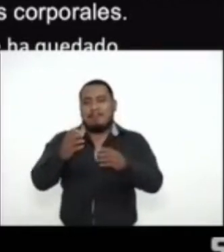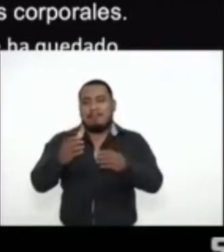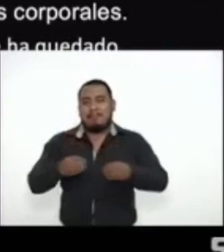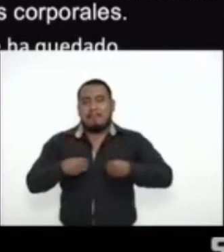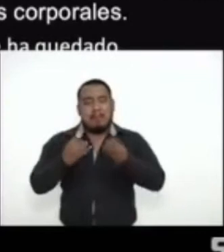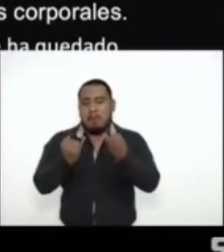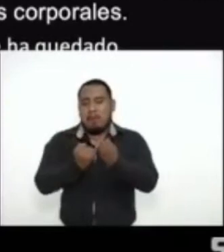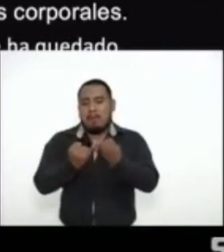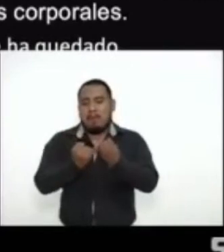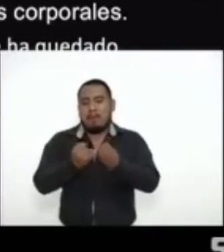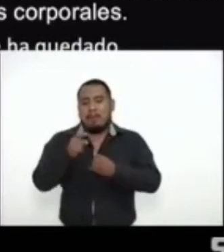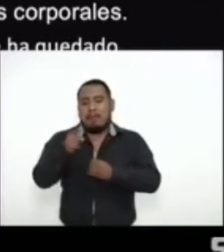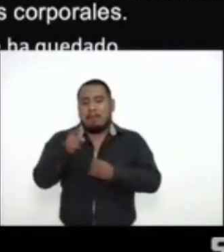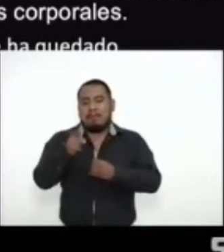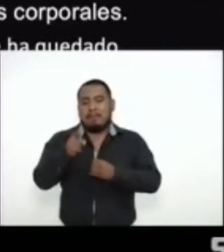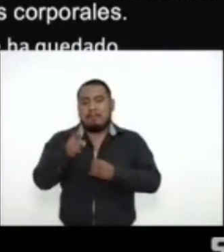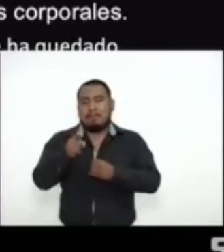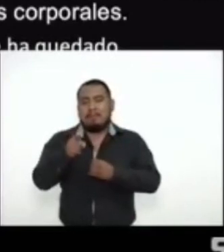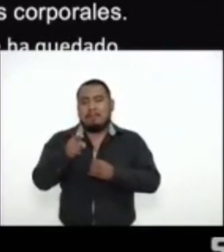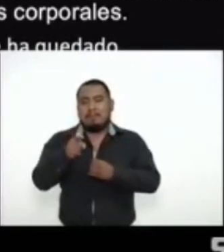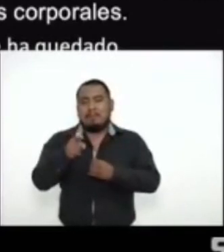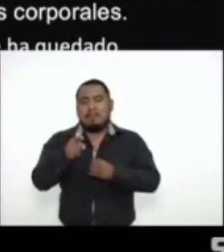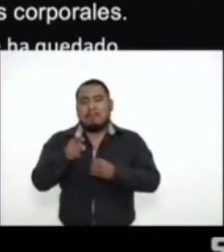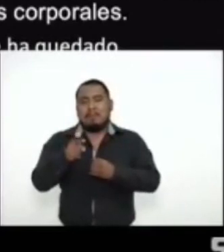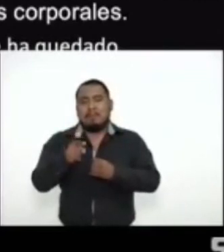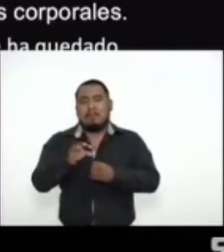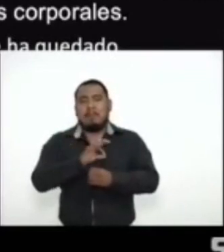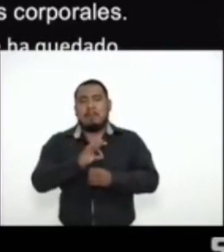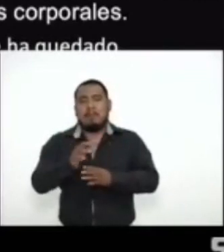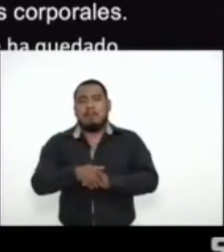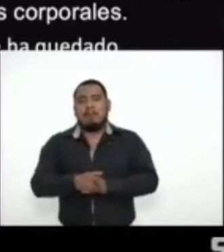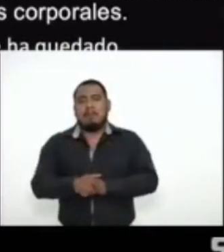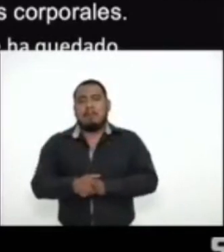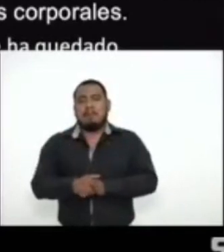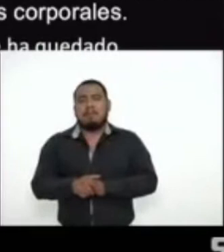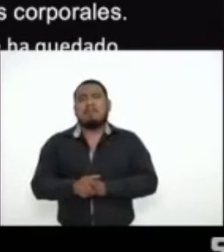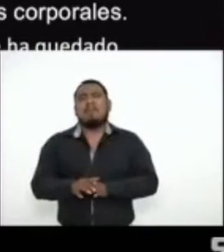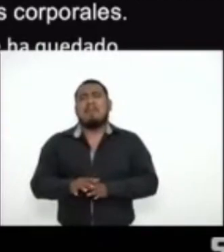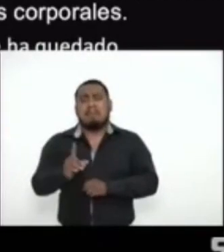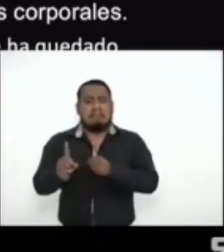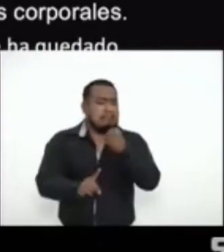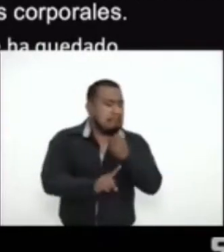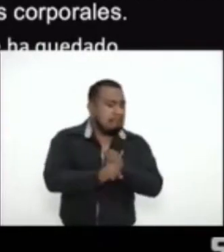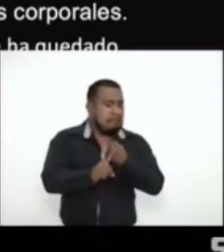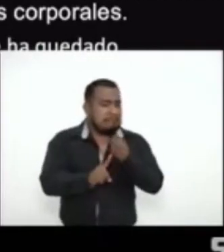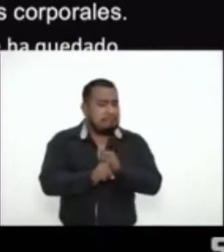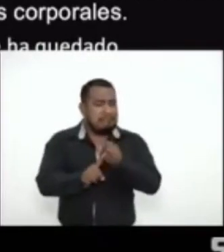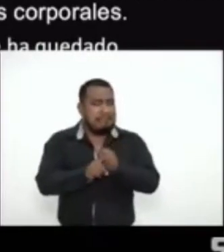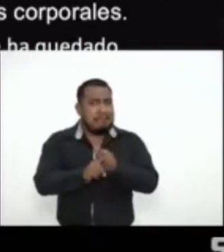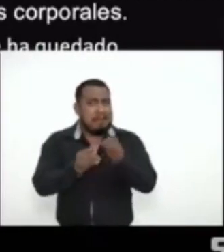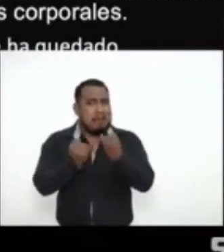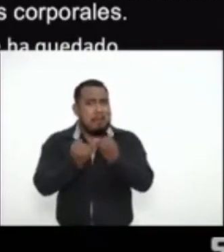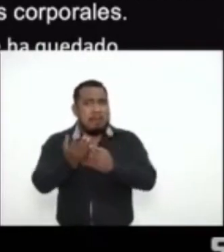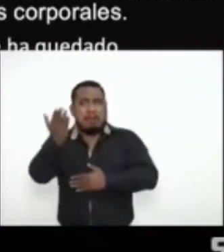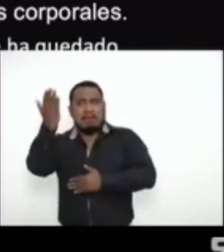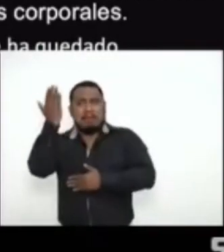¿no? Ese instante puede llevarme a ese primer conflicto donde se programó eso.